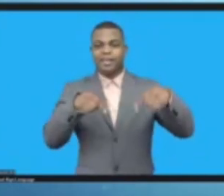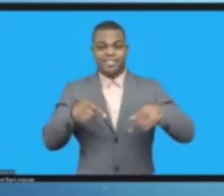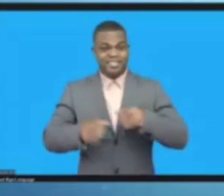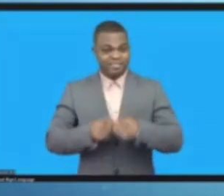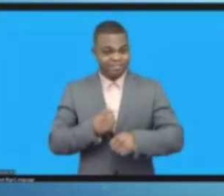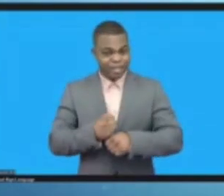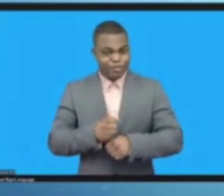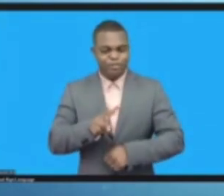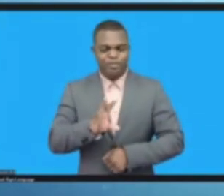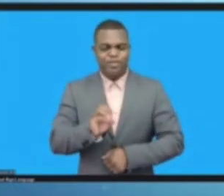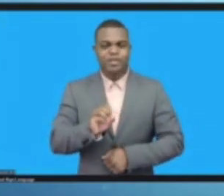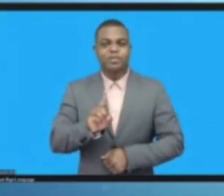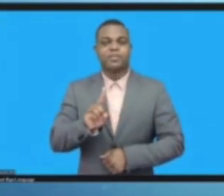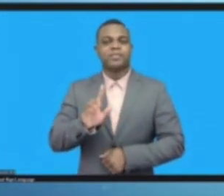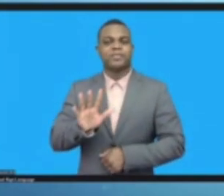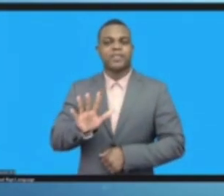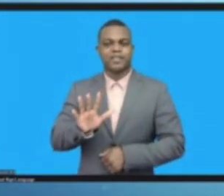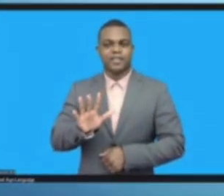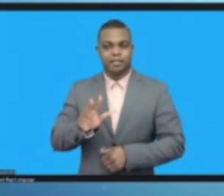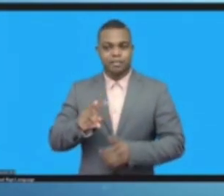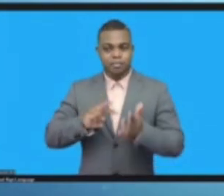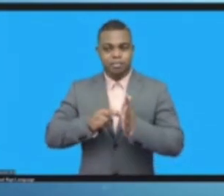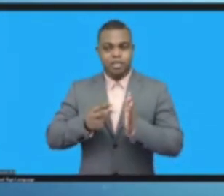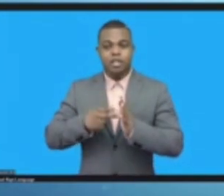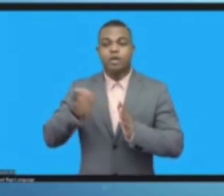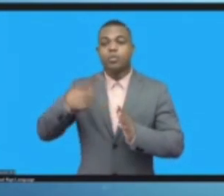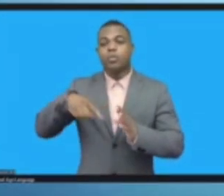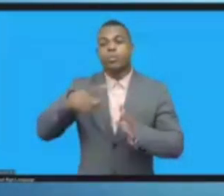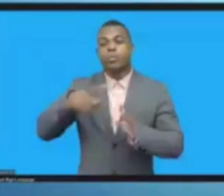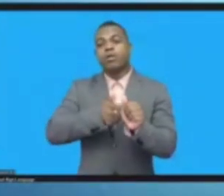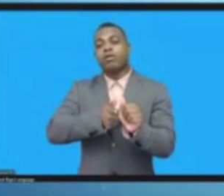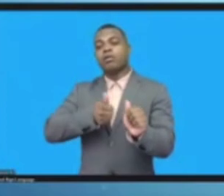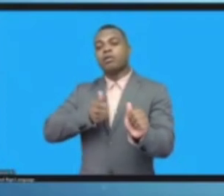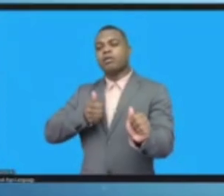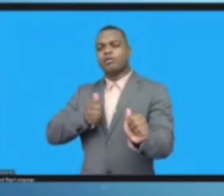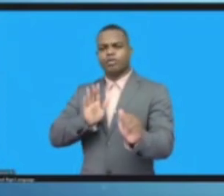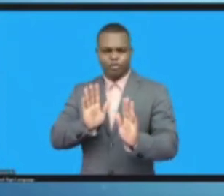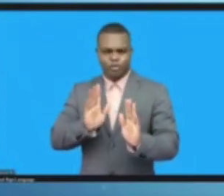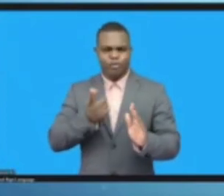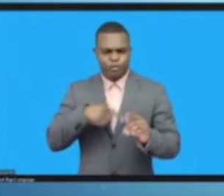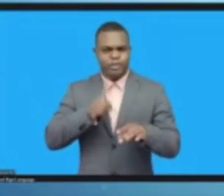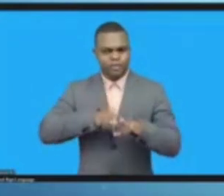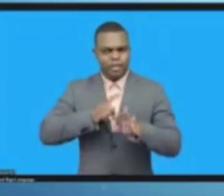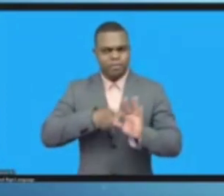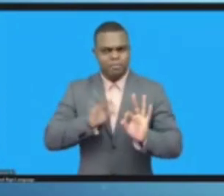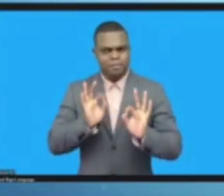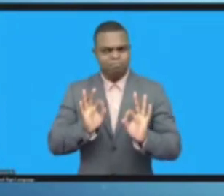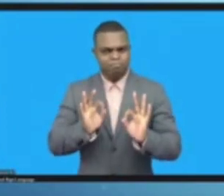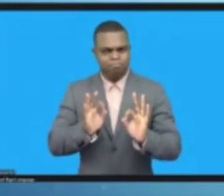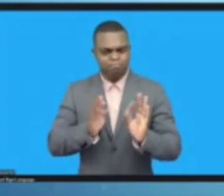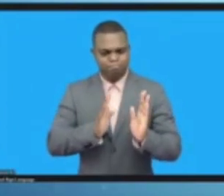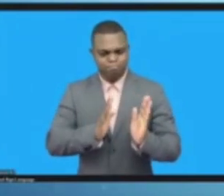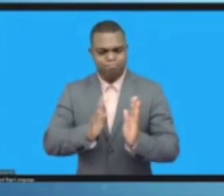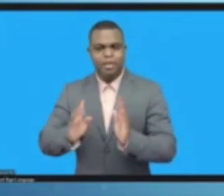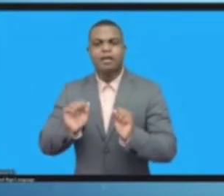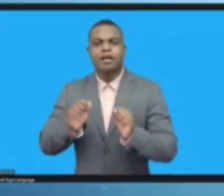adelantados así que podemos cerrar para almorzar un poco antes